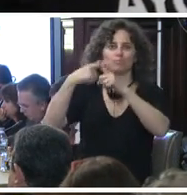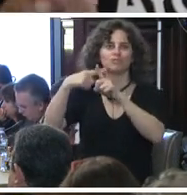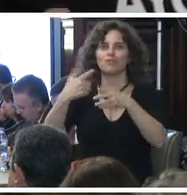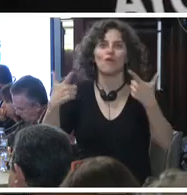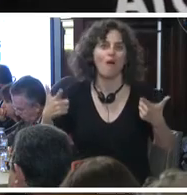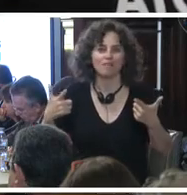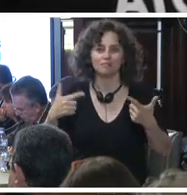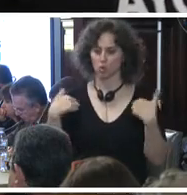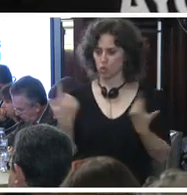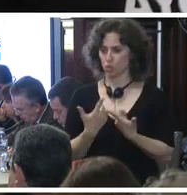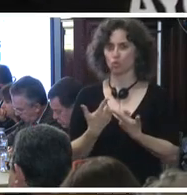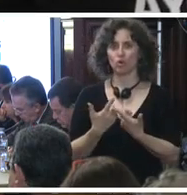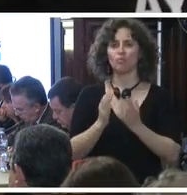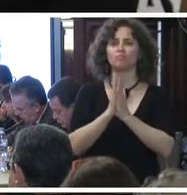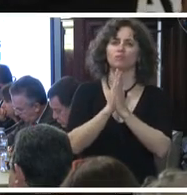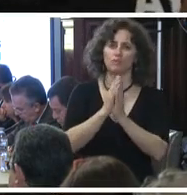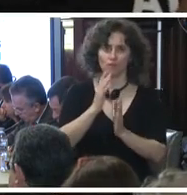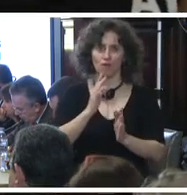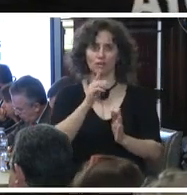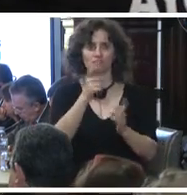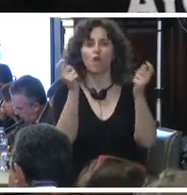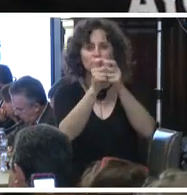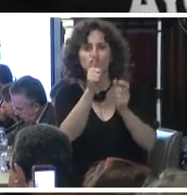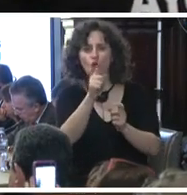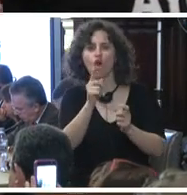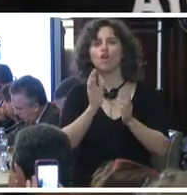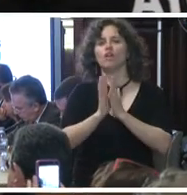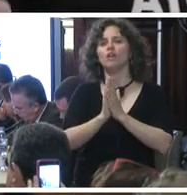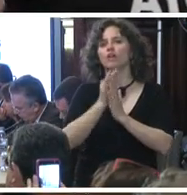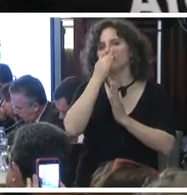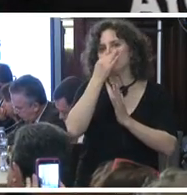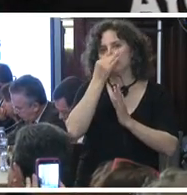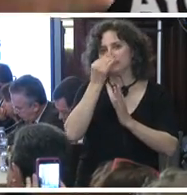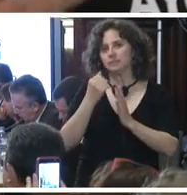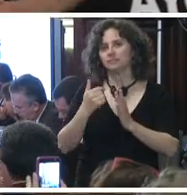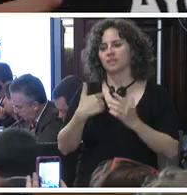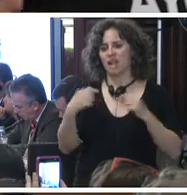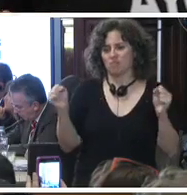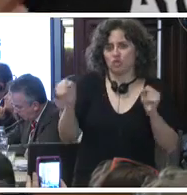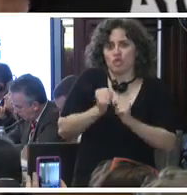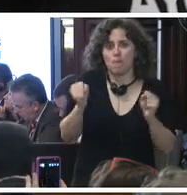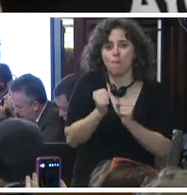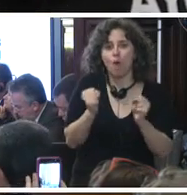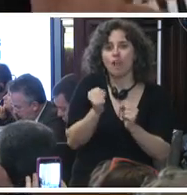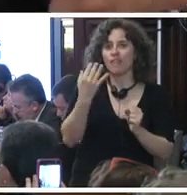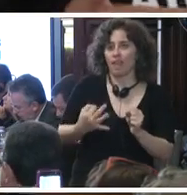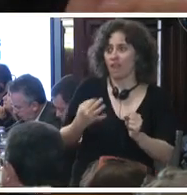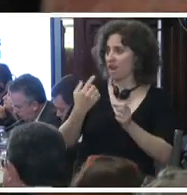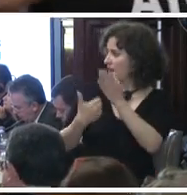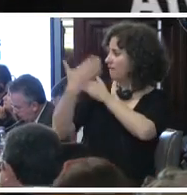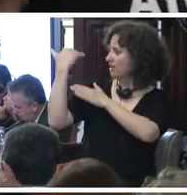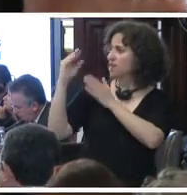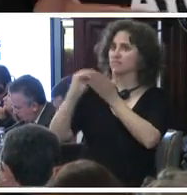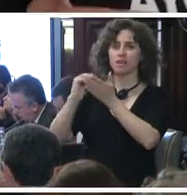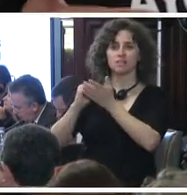señores comisionados verdad pues nos da temor verdad de que la vez pasada que